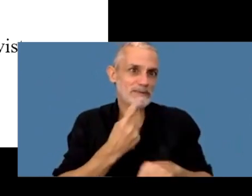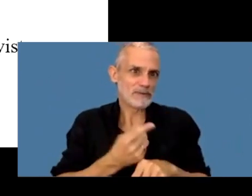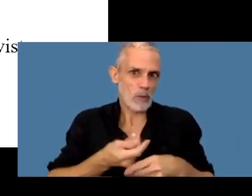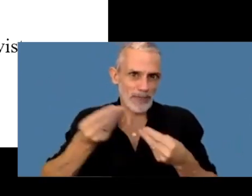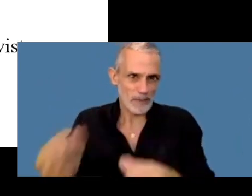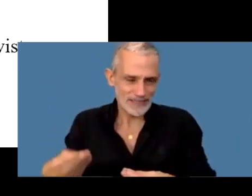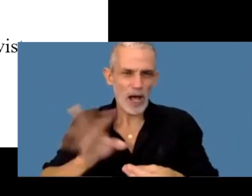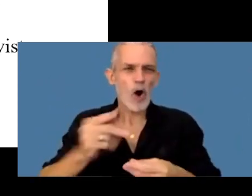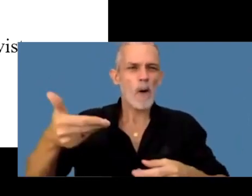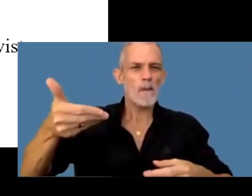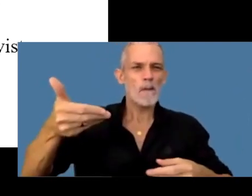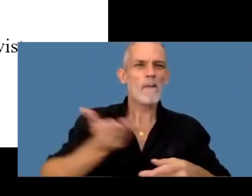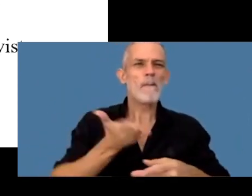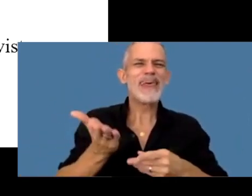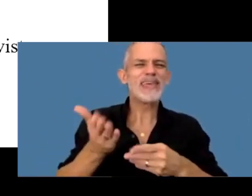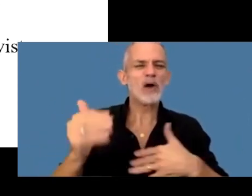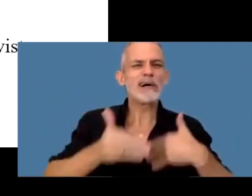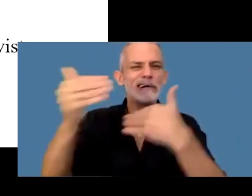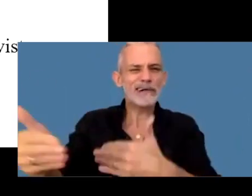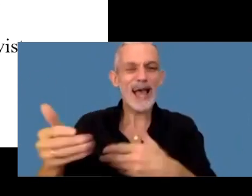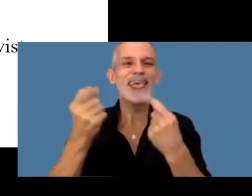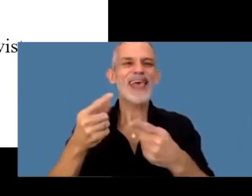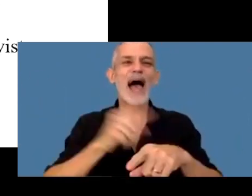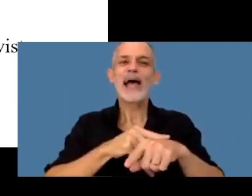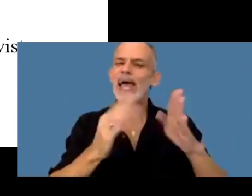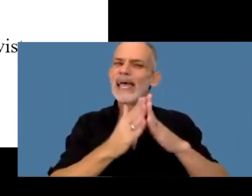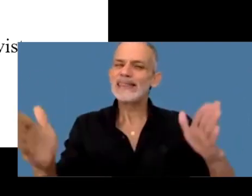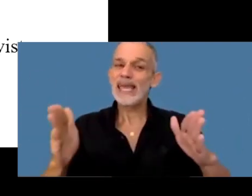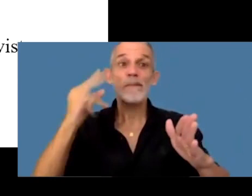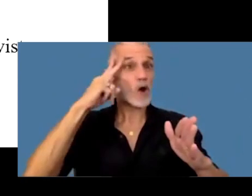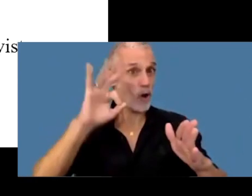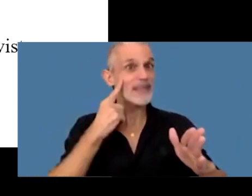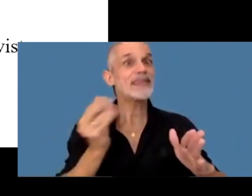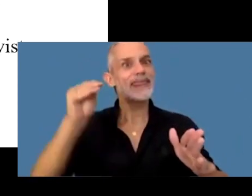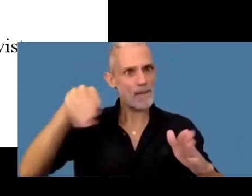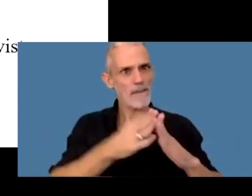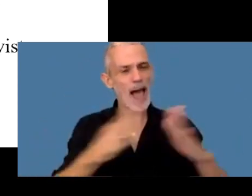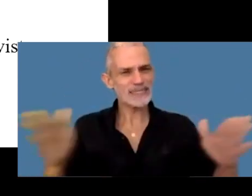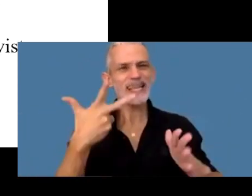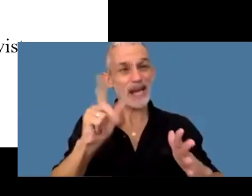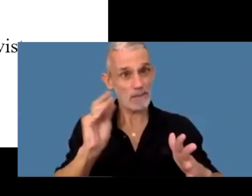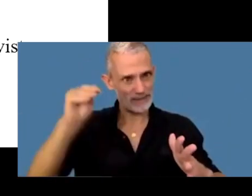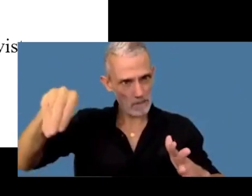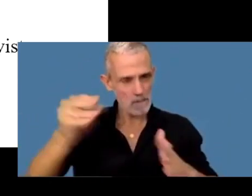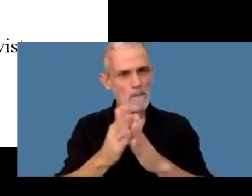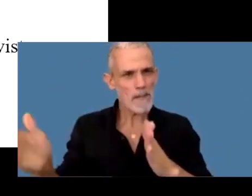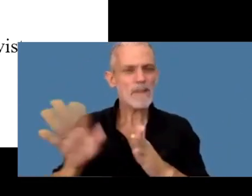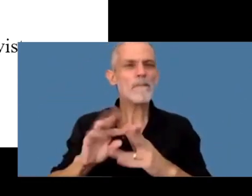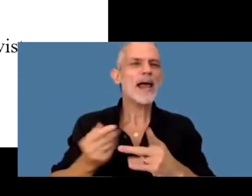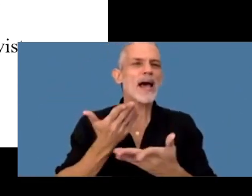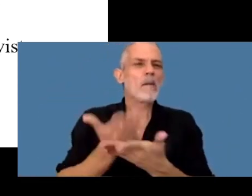pedido de prórroga, se le concede un plazo igual, 90 días más, para interponer